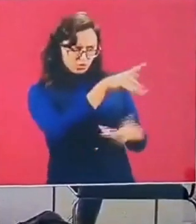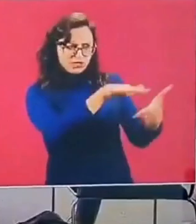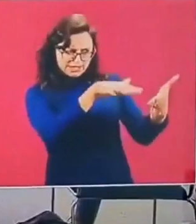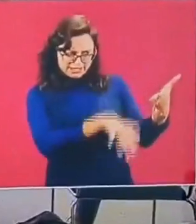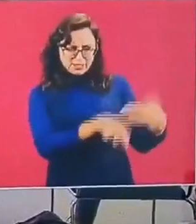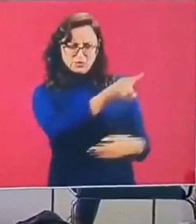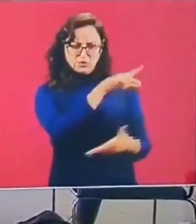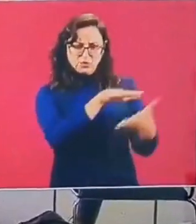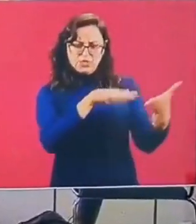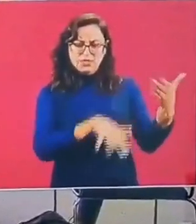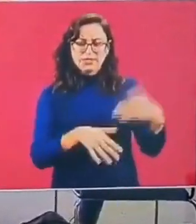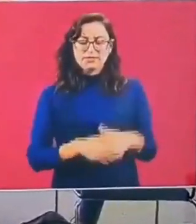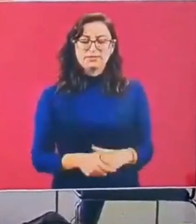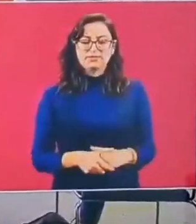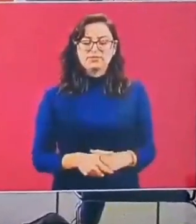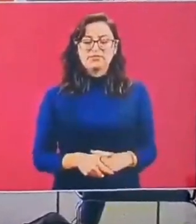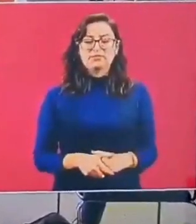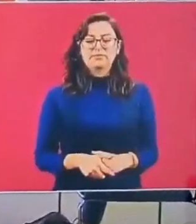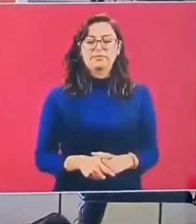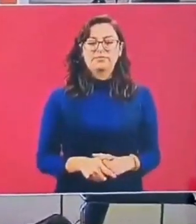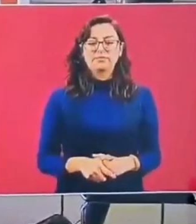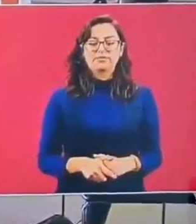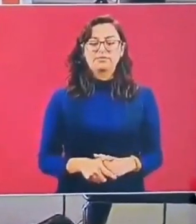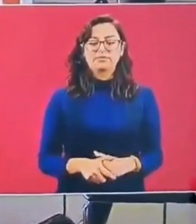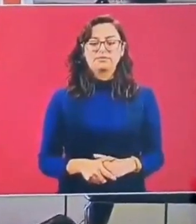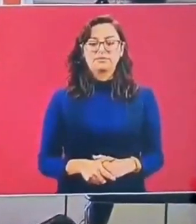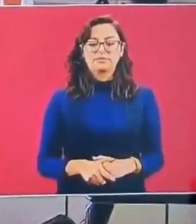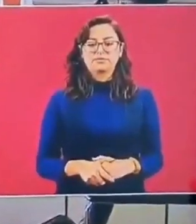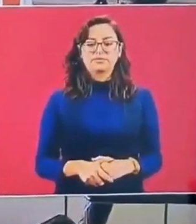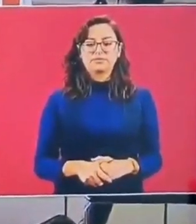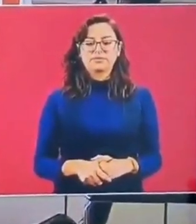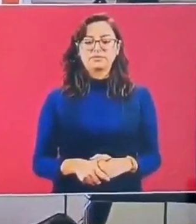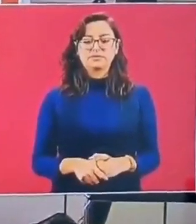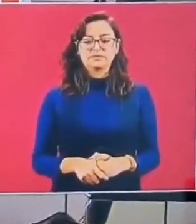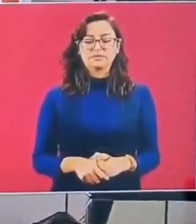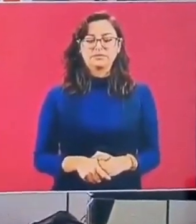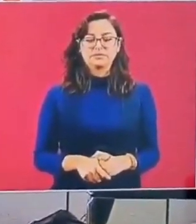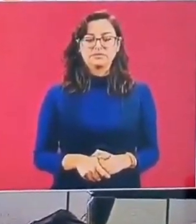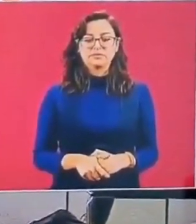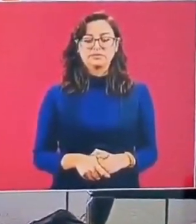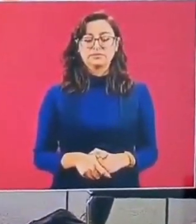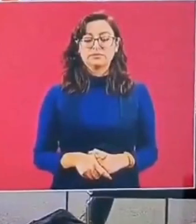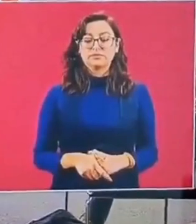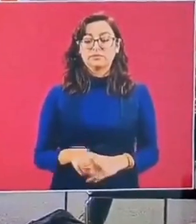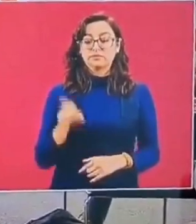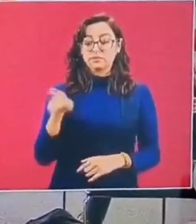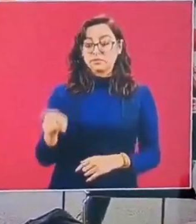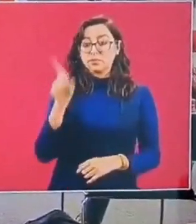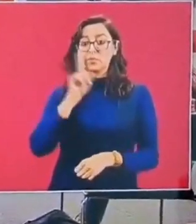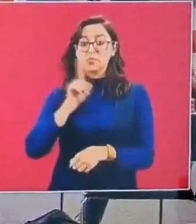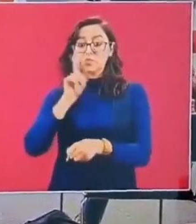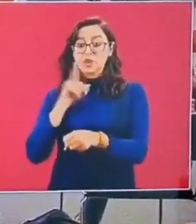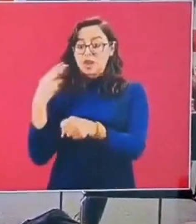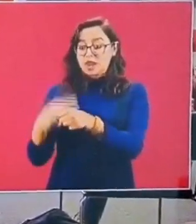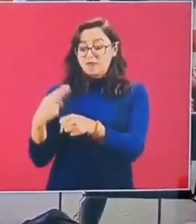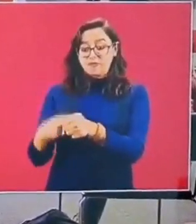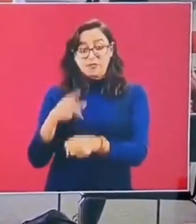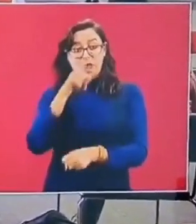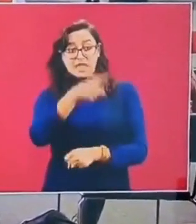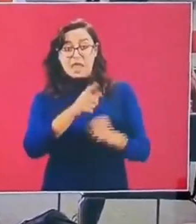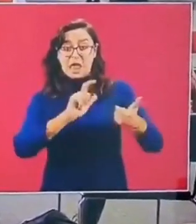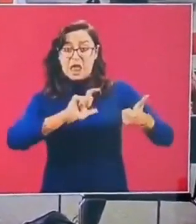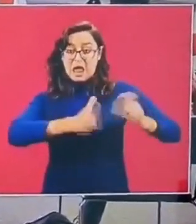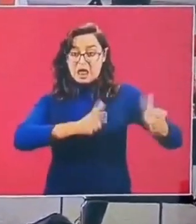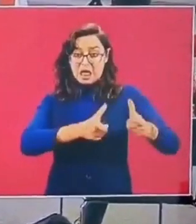Sí, bueno, dice este señor de Nuevo León, ahora piden que lleven a la paciente al autódromo de Juan Rodríguez y le dicen a la